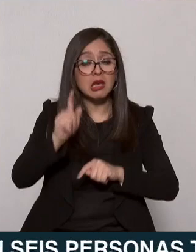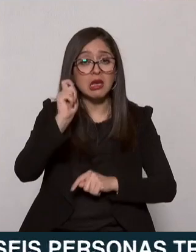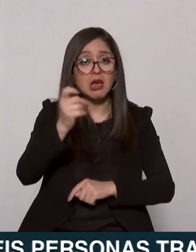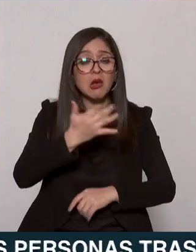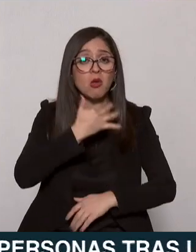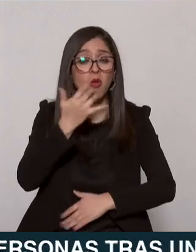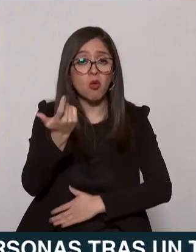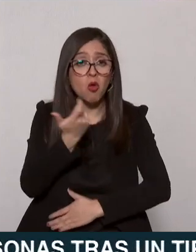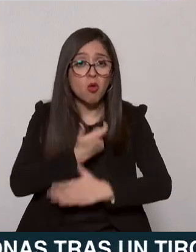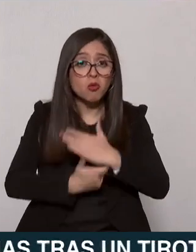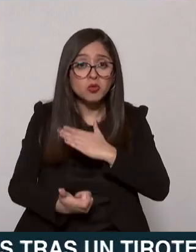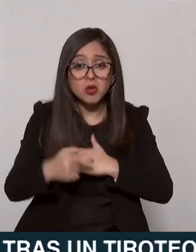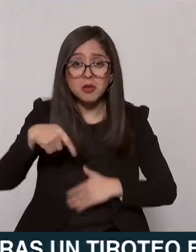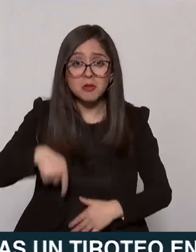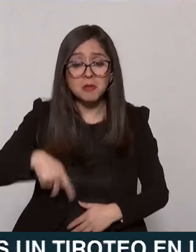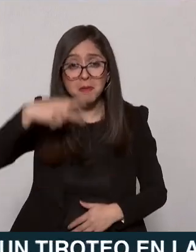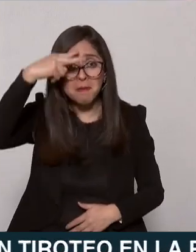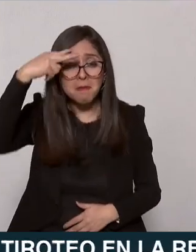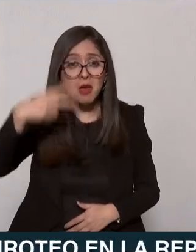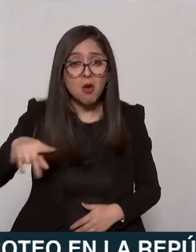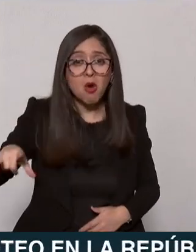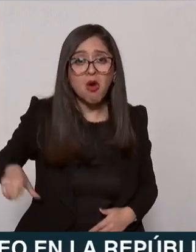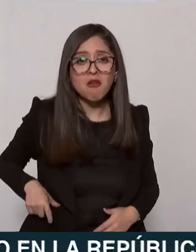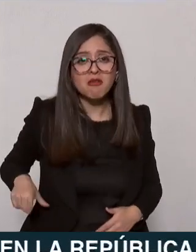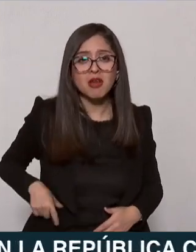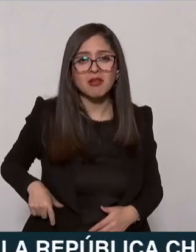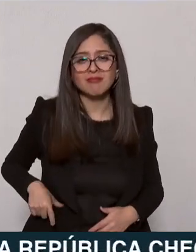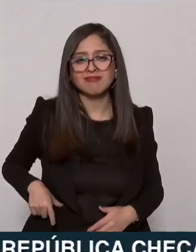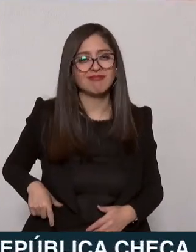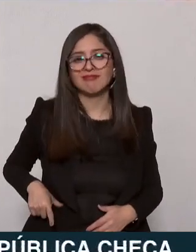parte del gobierno mexicano, sino que es